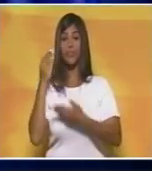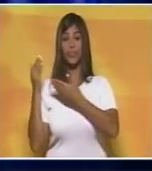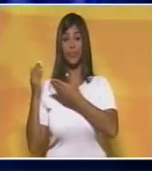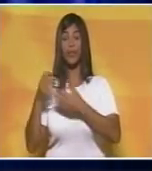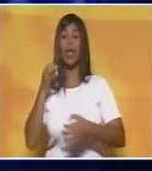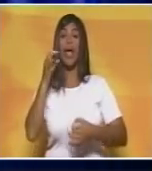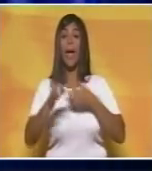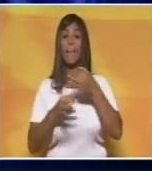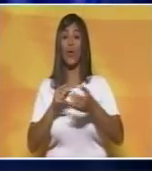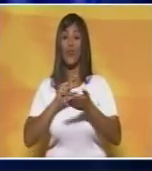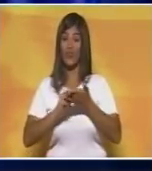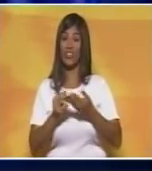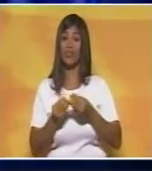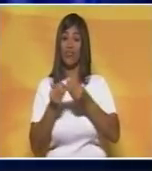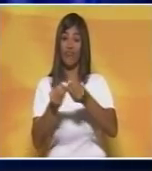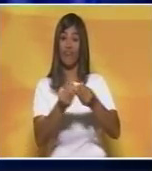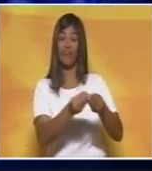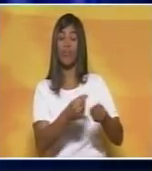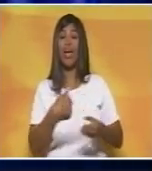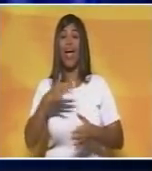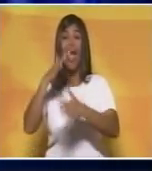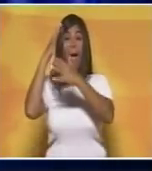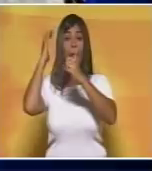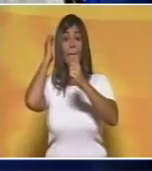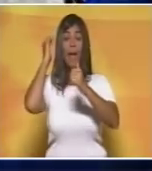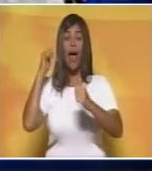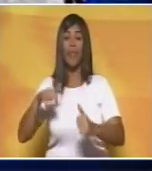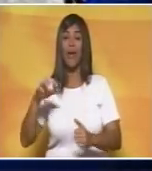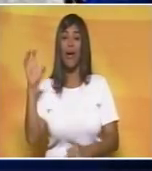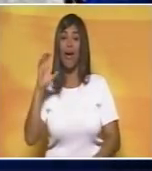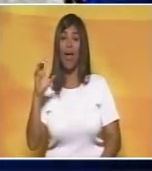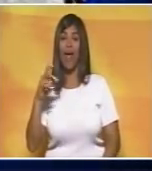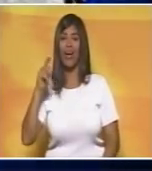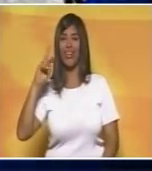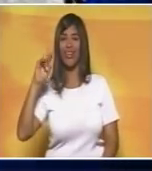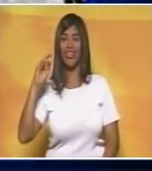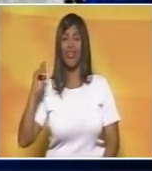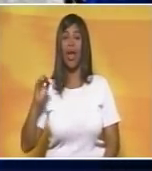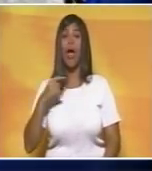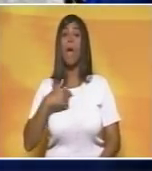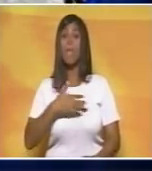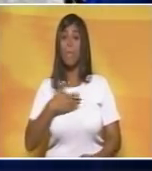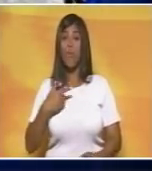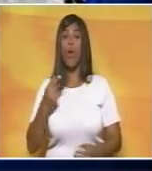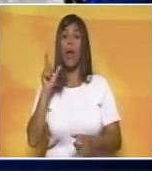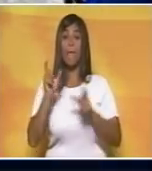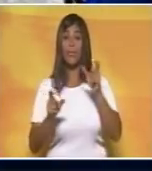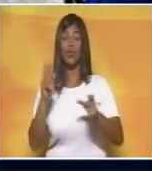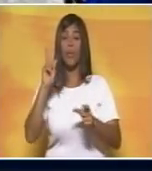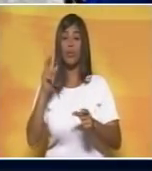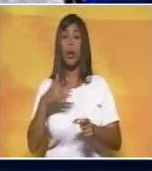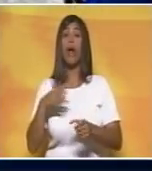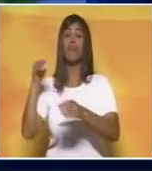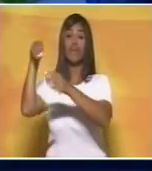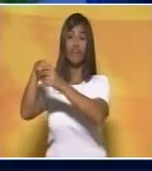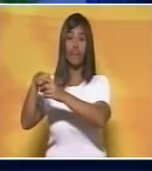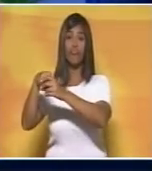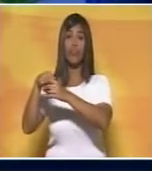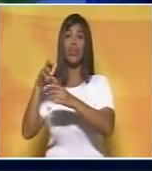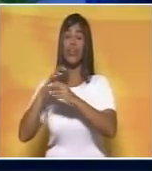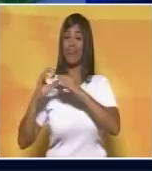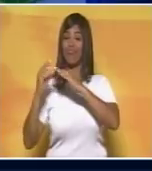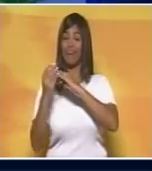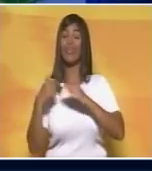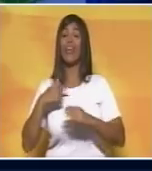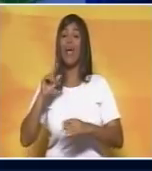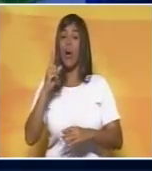explicó que los visados serán entregados en la Embajada de Trinidad en Caracas y que permitirán a los venezolanos trabajar y vivir legalmente en Trinidad y Tobago